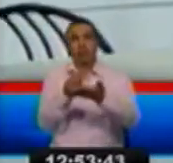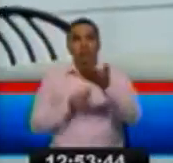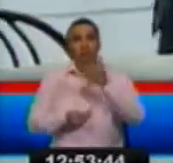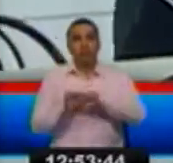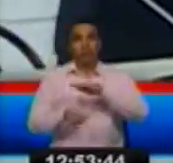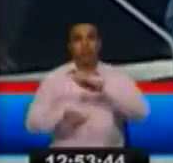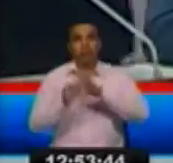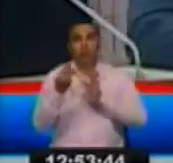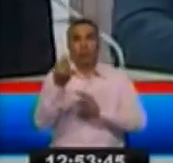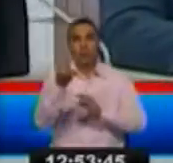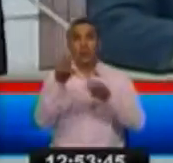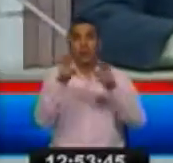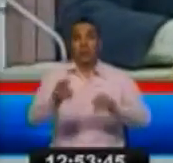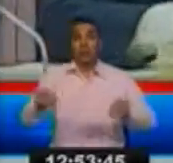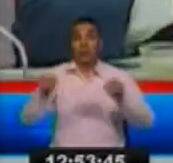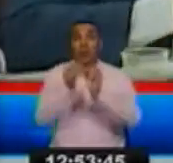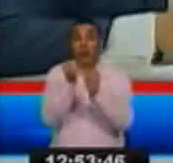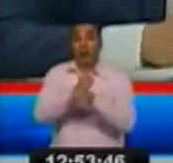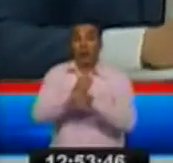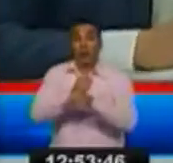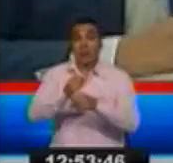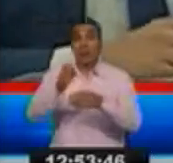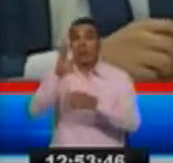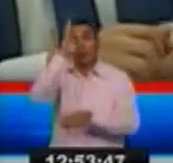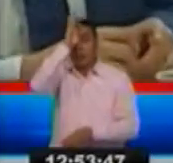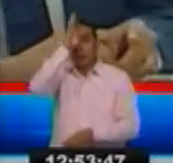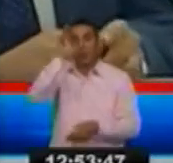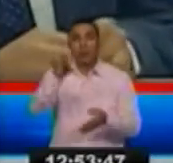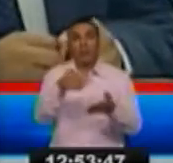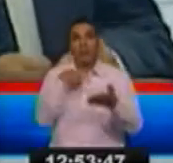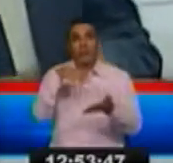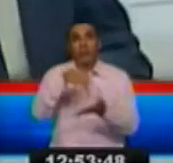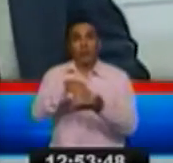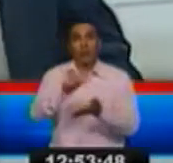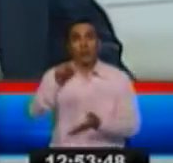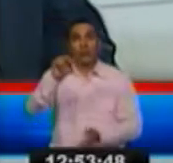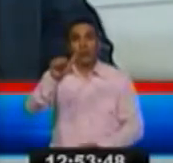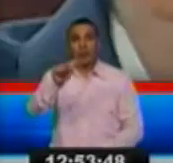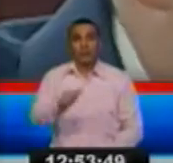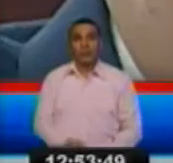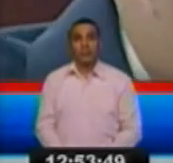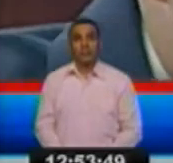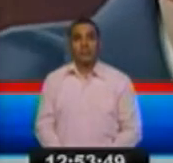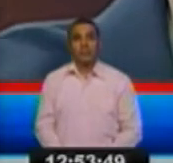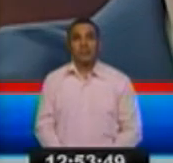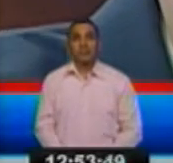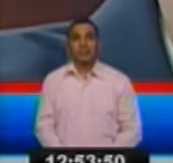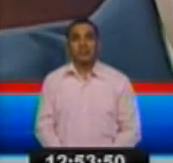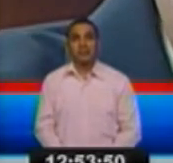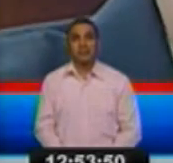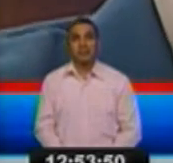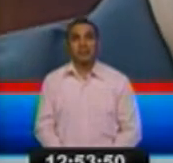y descartaron que elaboraron la tesis de la maestría de la parlamentaria.